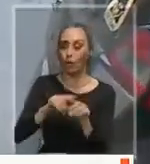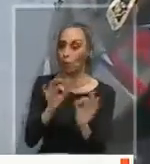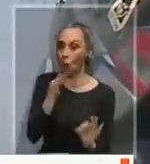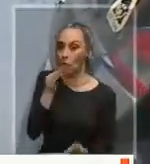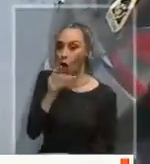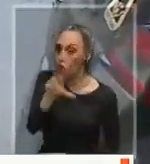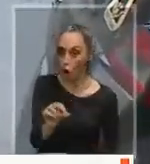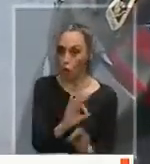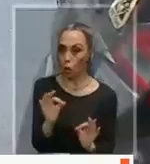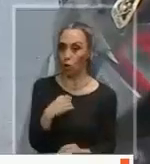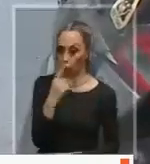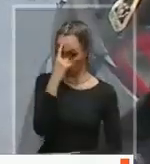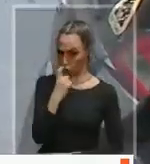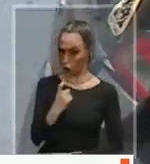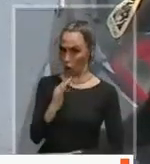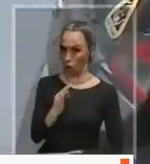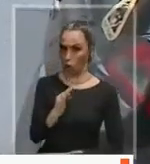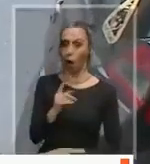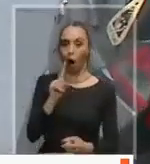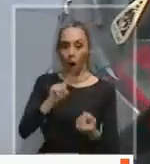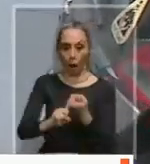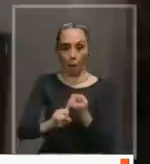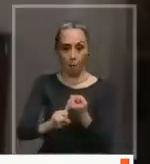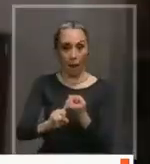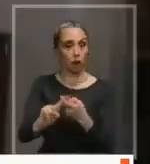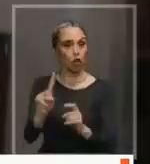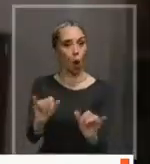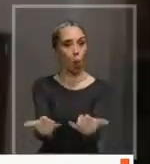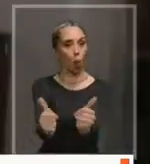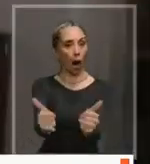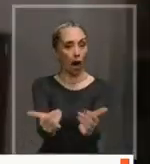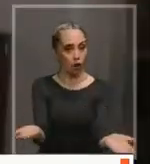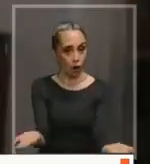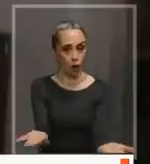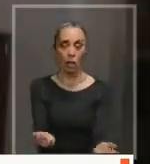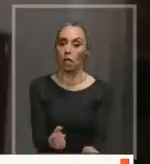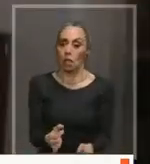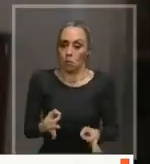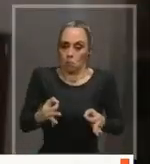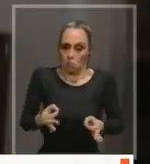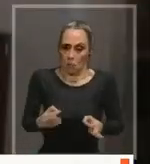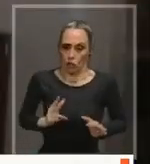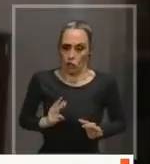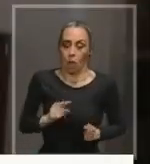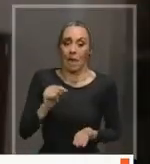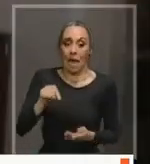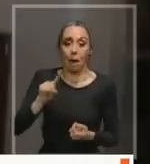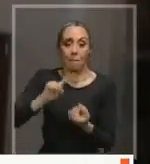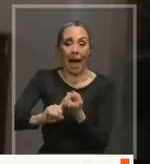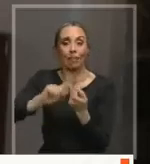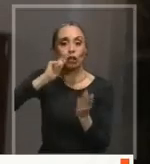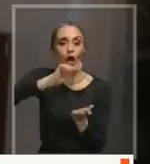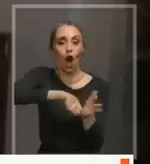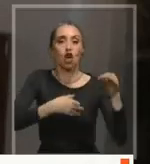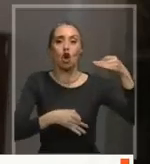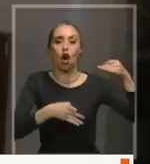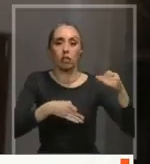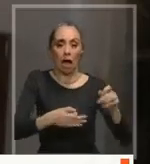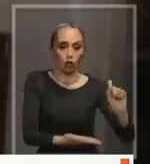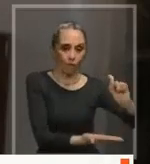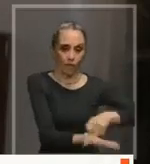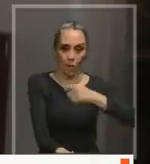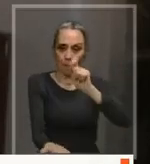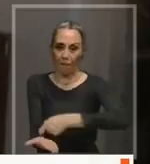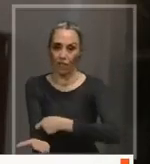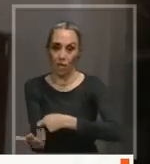serio? ¿En serio? Pues si el matrimonio no es juguete. Es muy solemne, es un contrato que no solamente tiene,